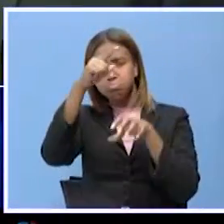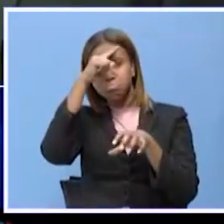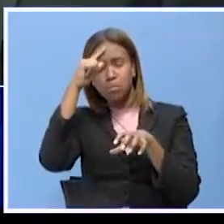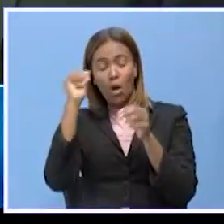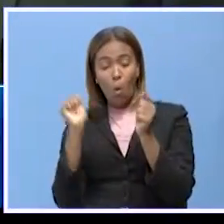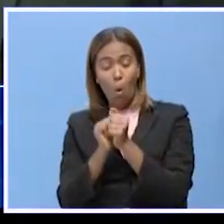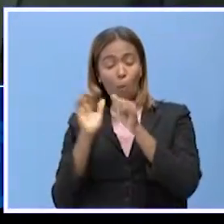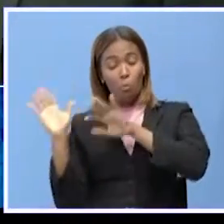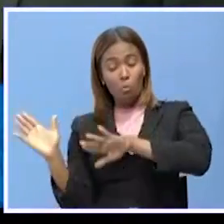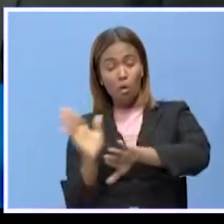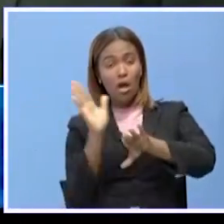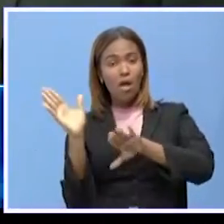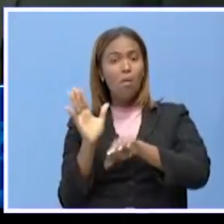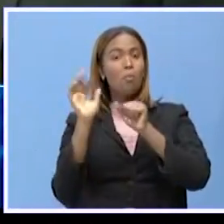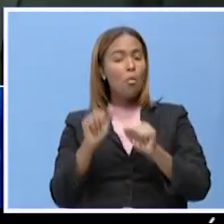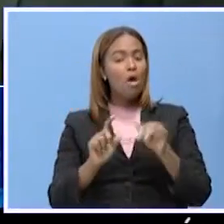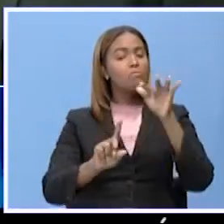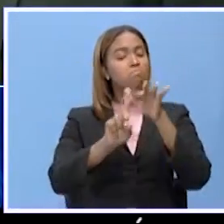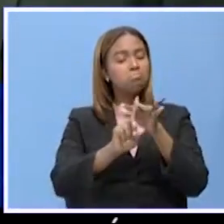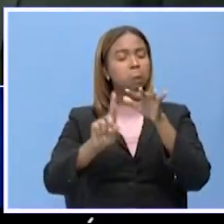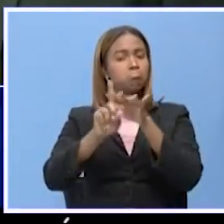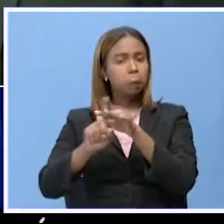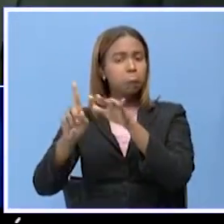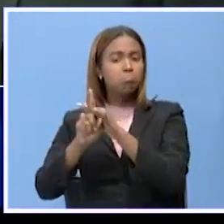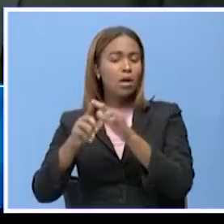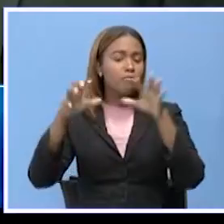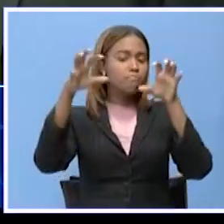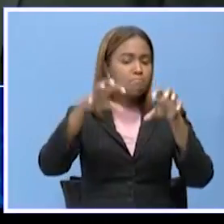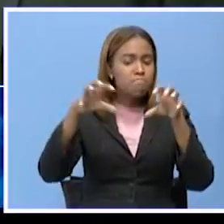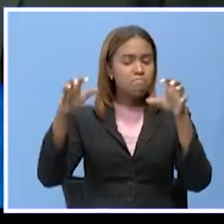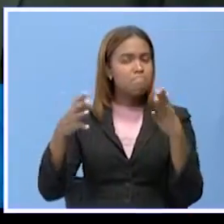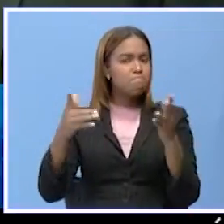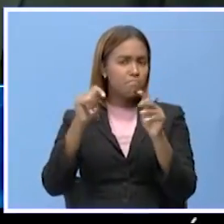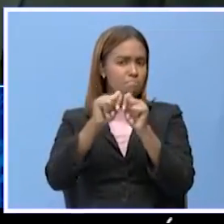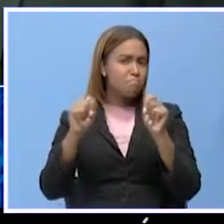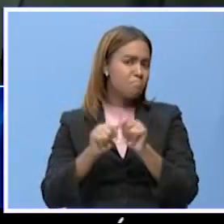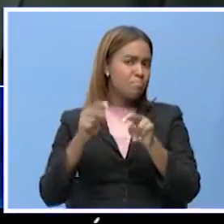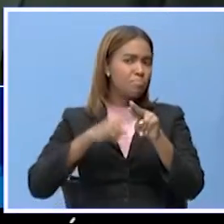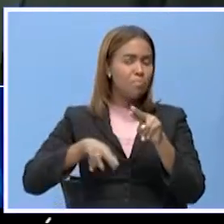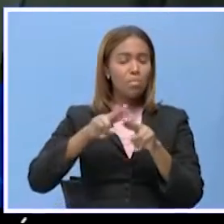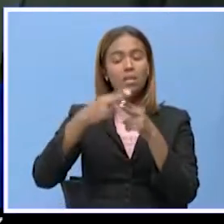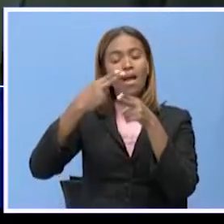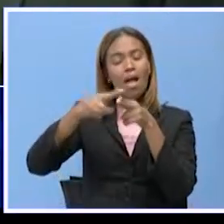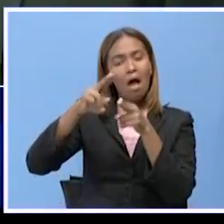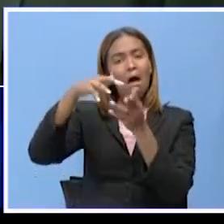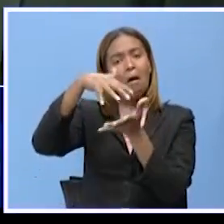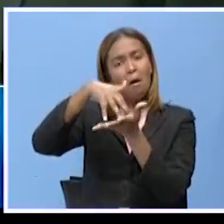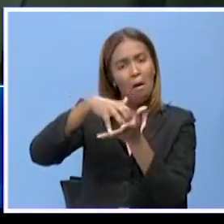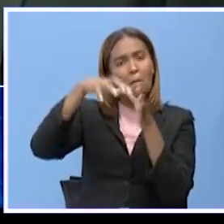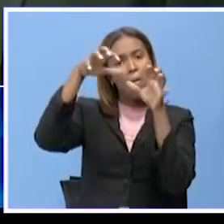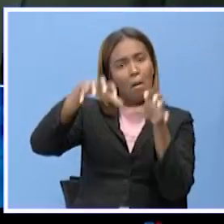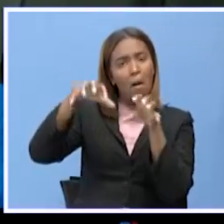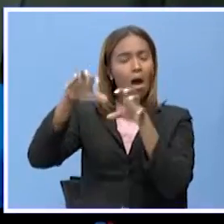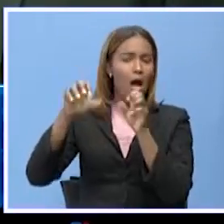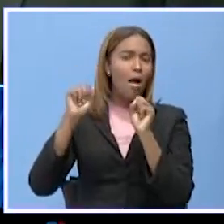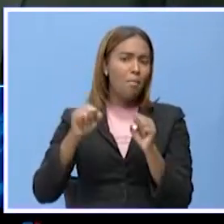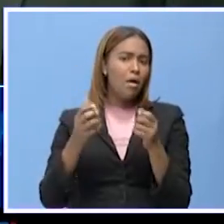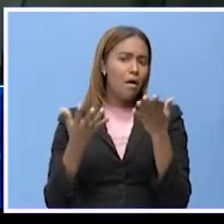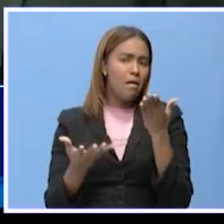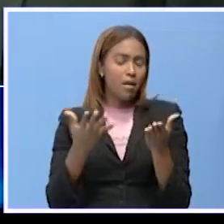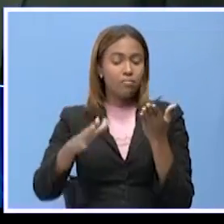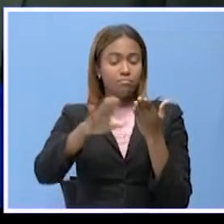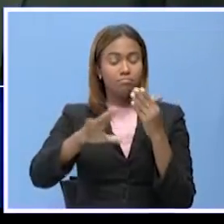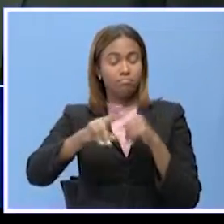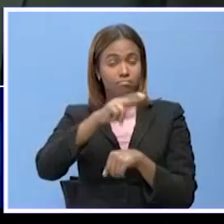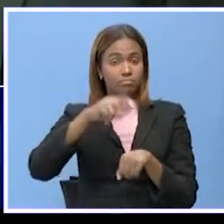el viento estarán incidiendo sobre el territorio nacional con precipitaciones débiles y dispersas hacia